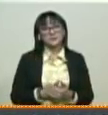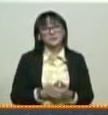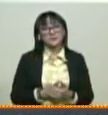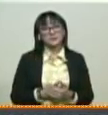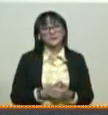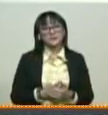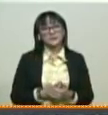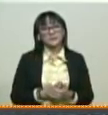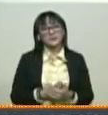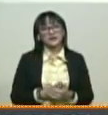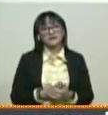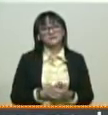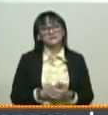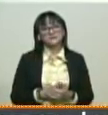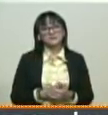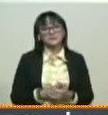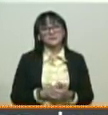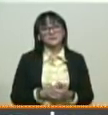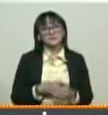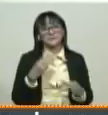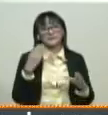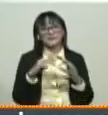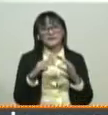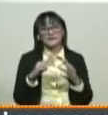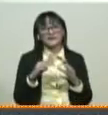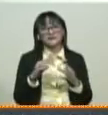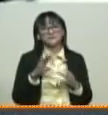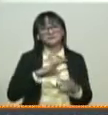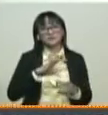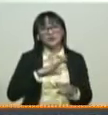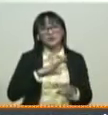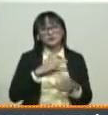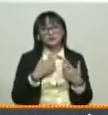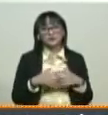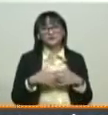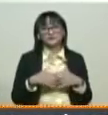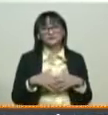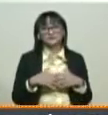transferencia de procuras internacionales de PDVSA Servicios a Bariben.